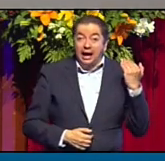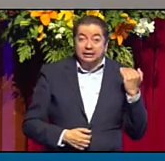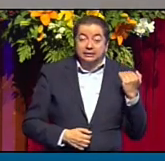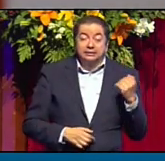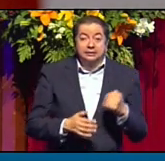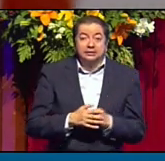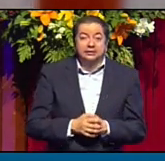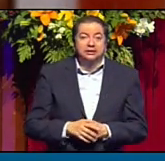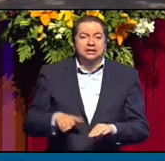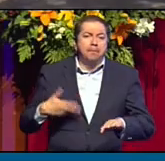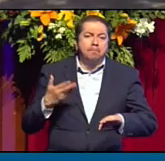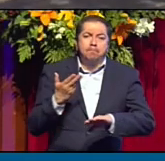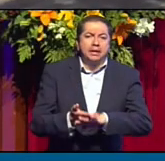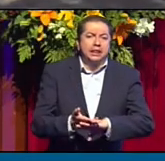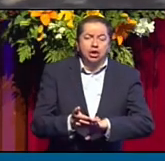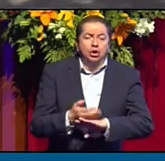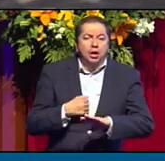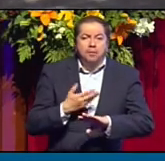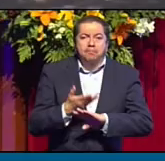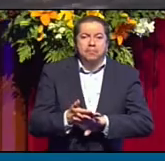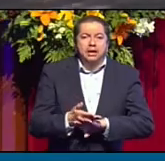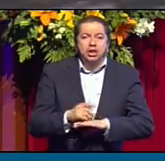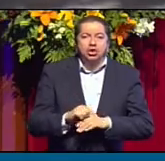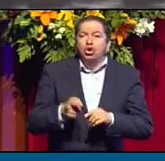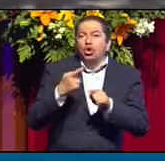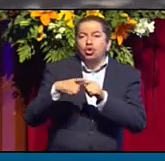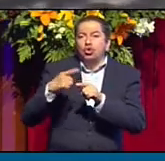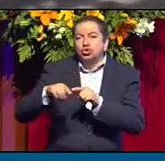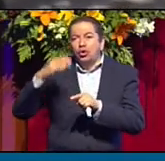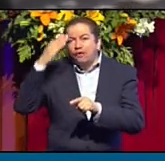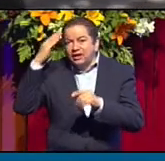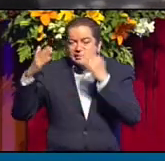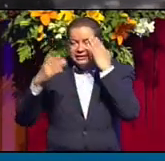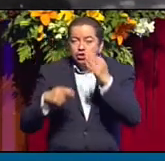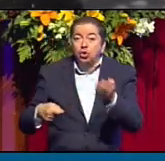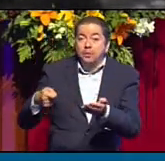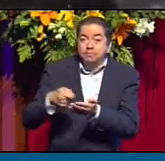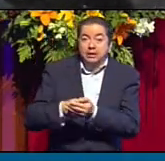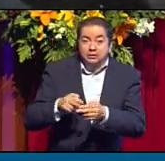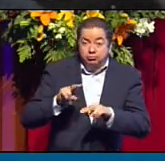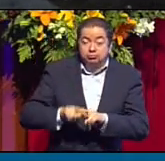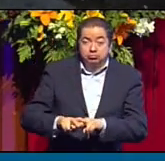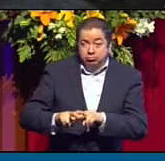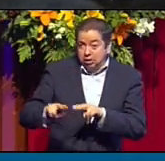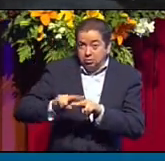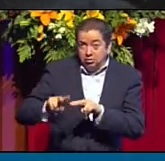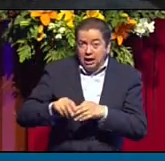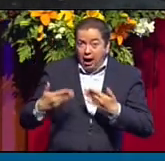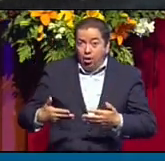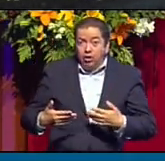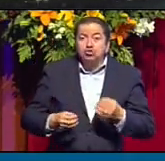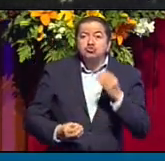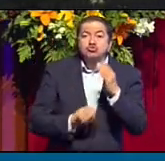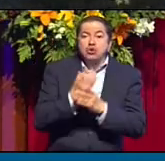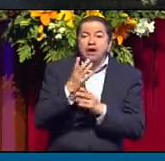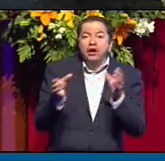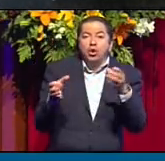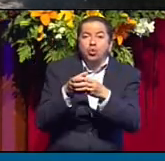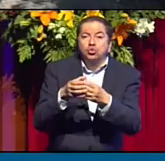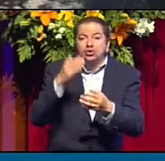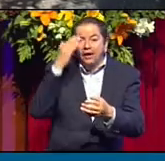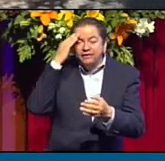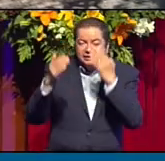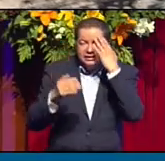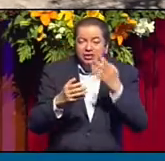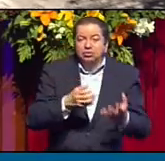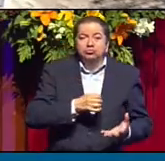fue la que nos solicitó junto a los demás vecinos esta inversión. Y la materializamos ahora, se la entregamos a la nueva Junta de Vecinos. Pero ahí la